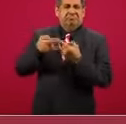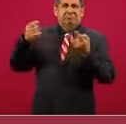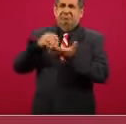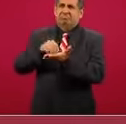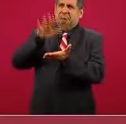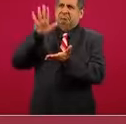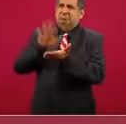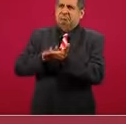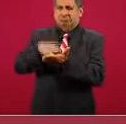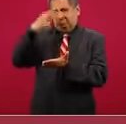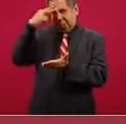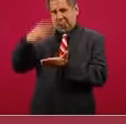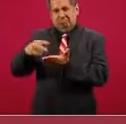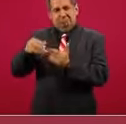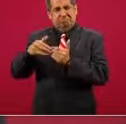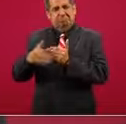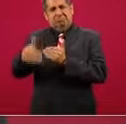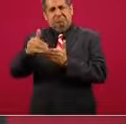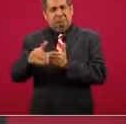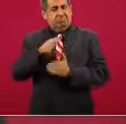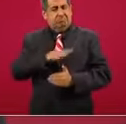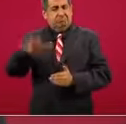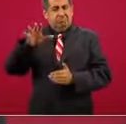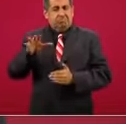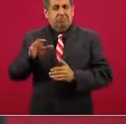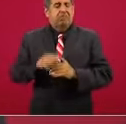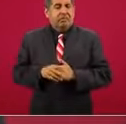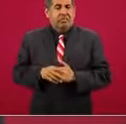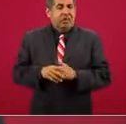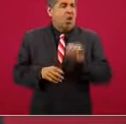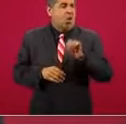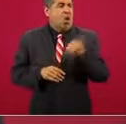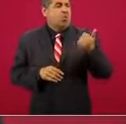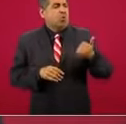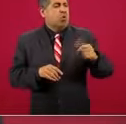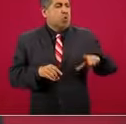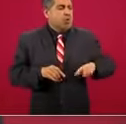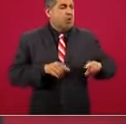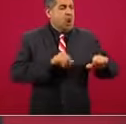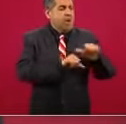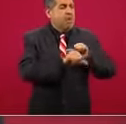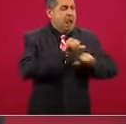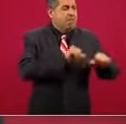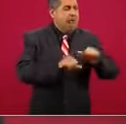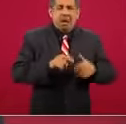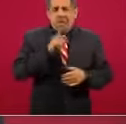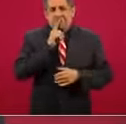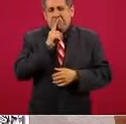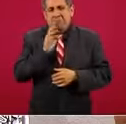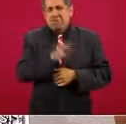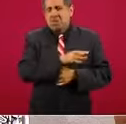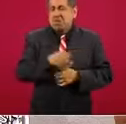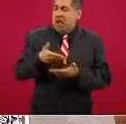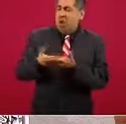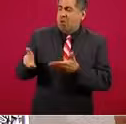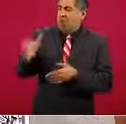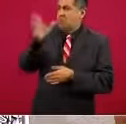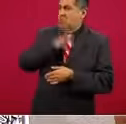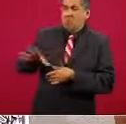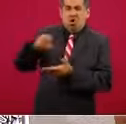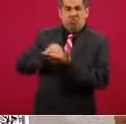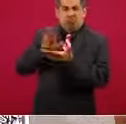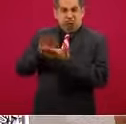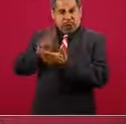historia de nuestro país. Ha habido alternancias en México, pero ninguna de ellas significó